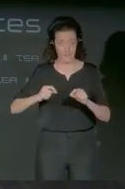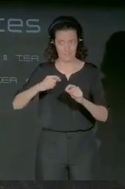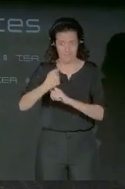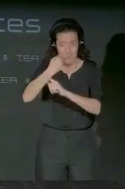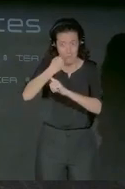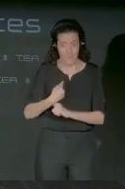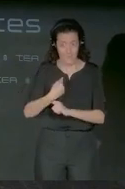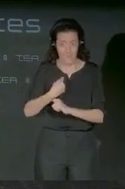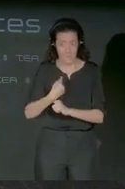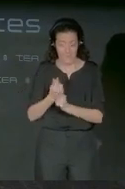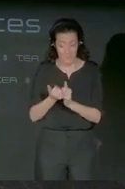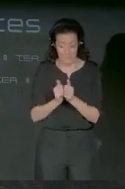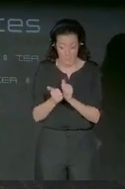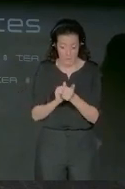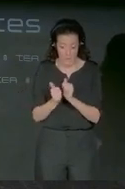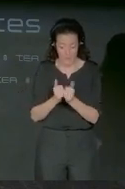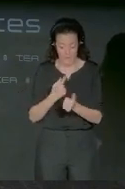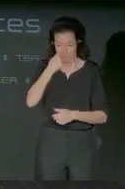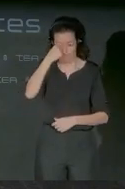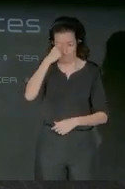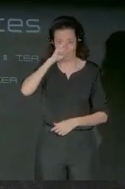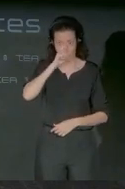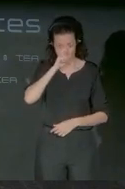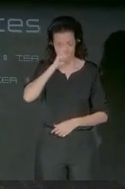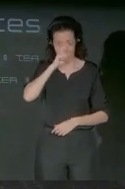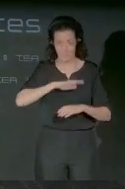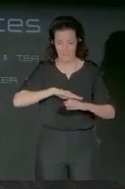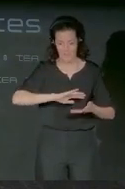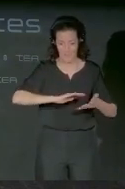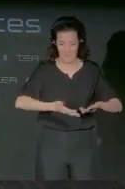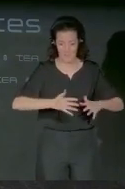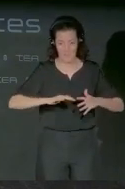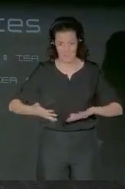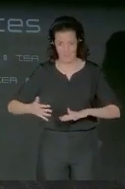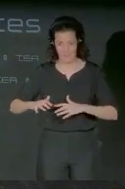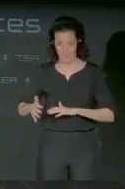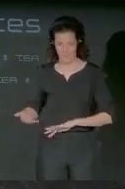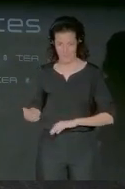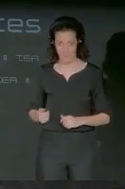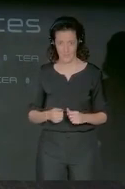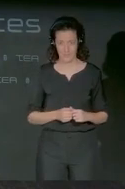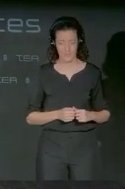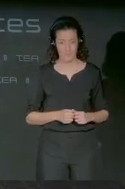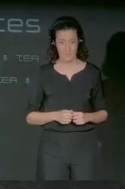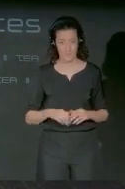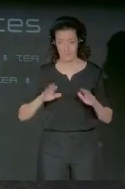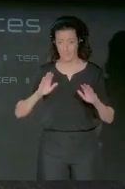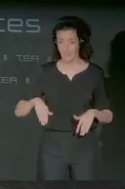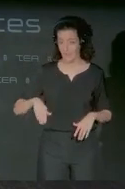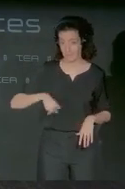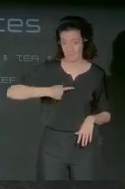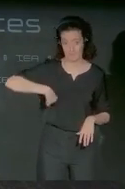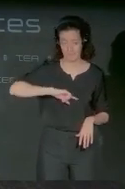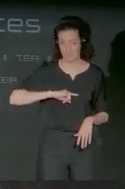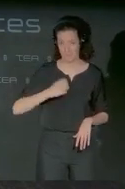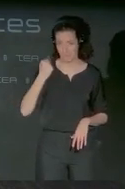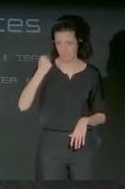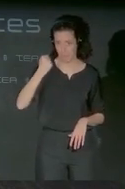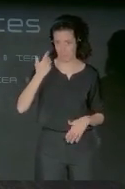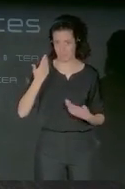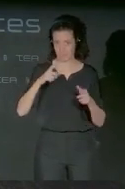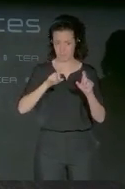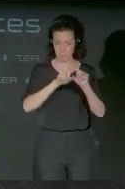distintos tipos de actividades y de actuaciones. Entonces, desde luego, al final tenemos mucho potencial como industria y como